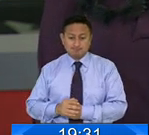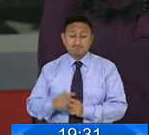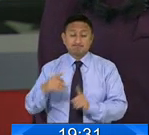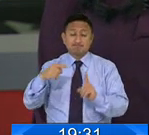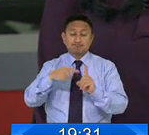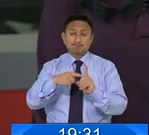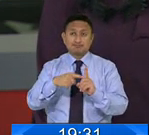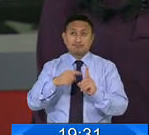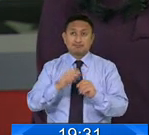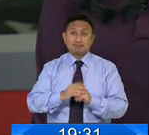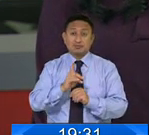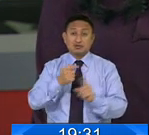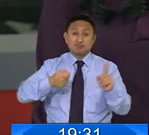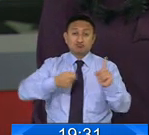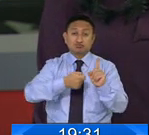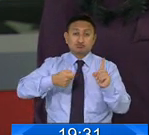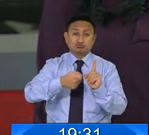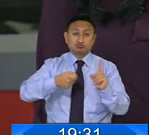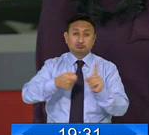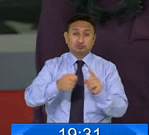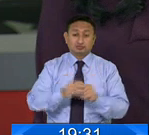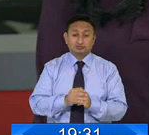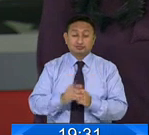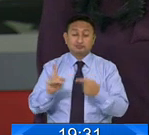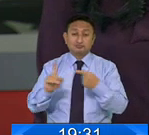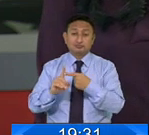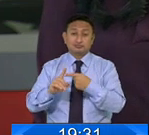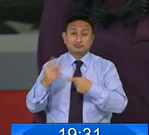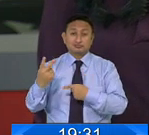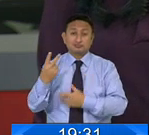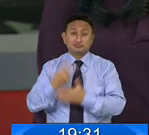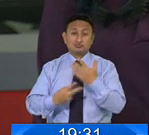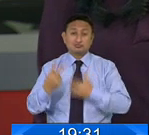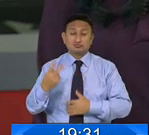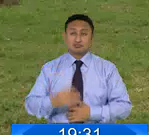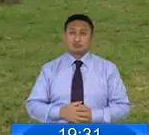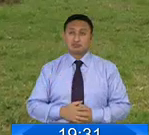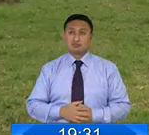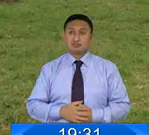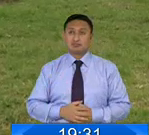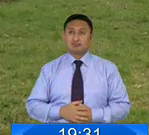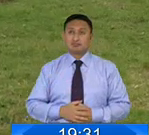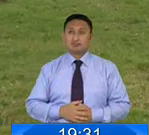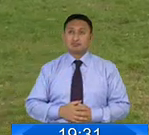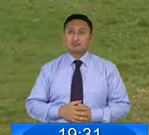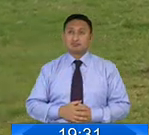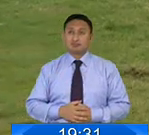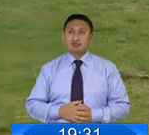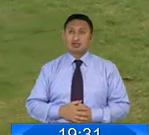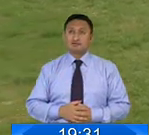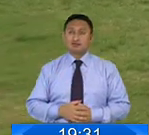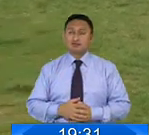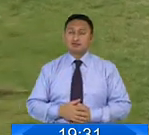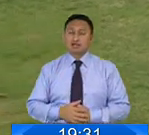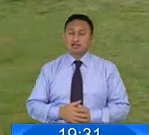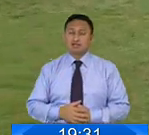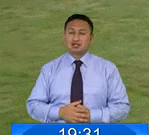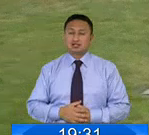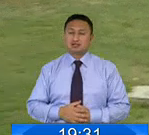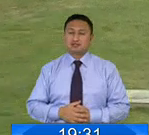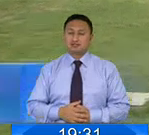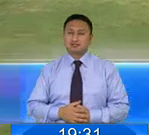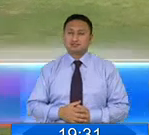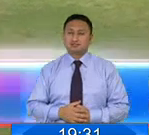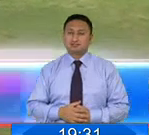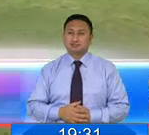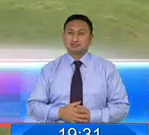varias heridas con arma blanca y la pareja tiene 2 hijos. Era la madrugada de este martes, 1 de la mañana marcaba el